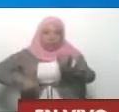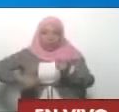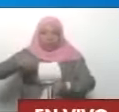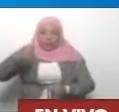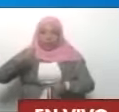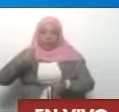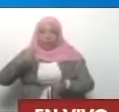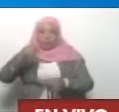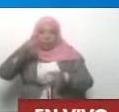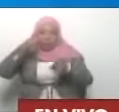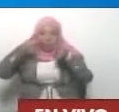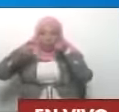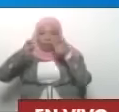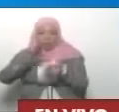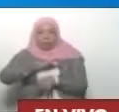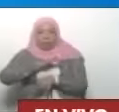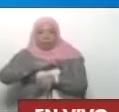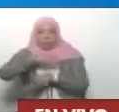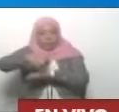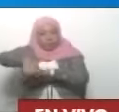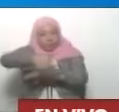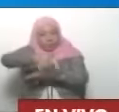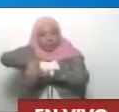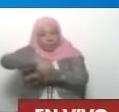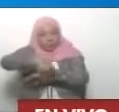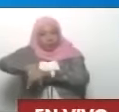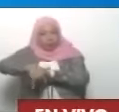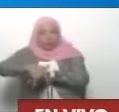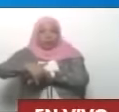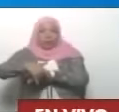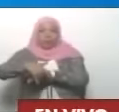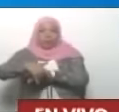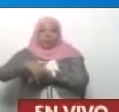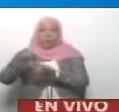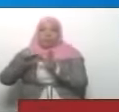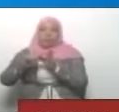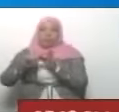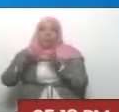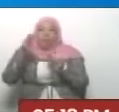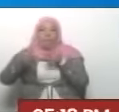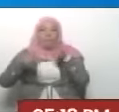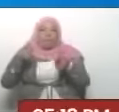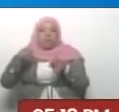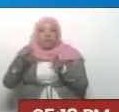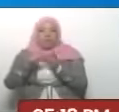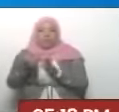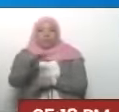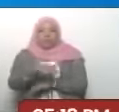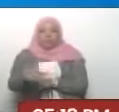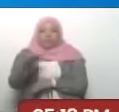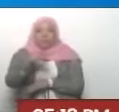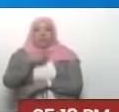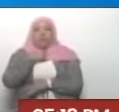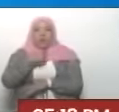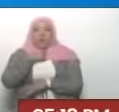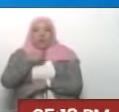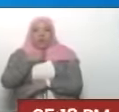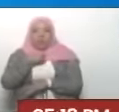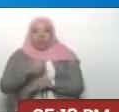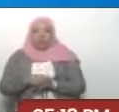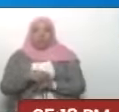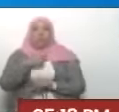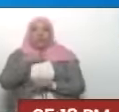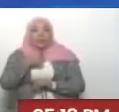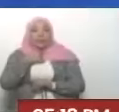su camarita y su cosa para afuera también. Para que se vea por dónde voy. Me gusta bastante ese formato, Cilia,